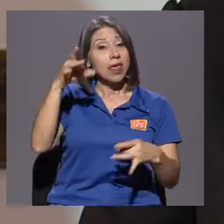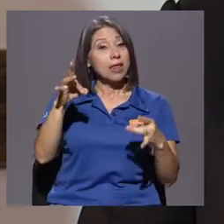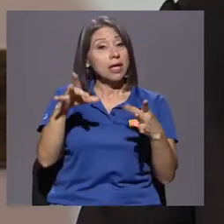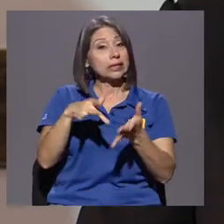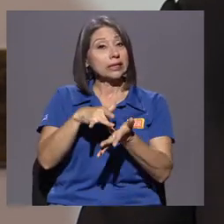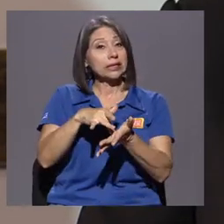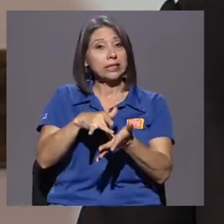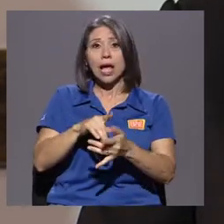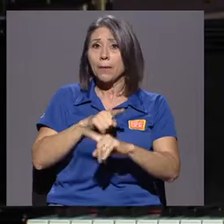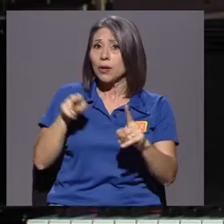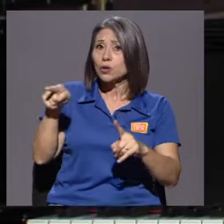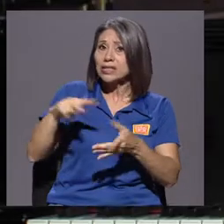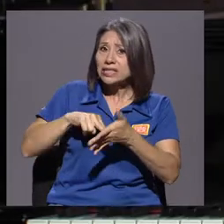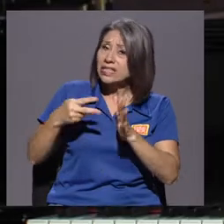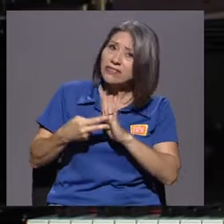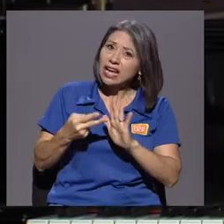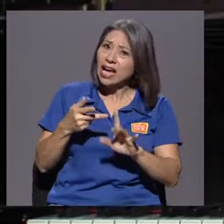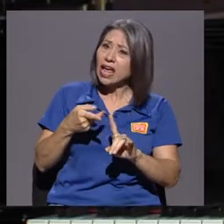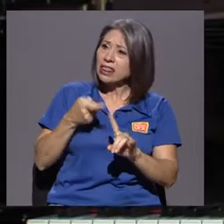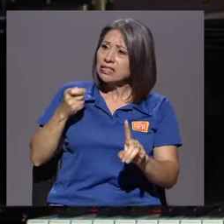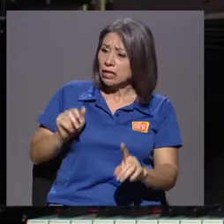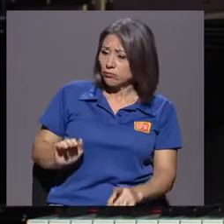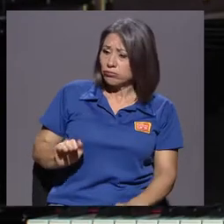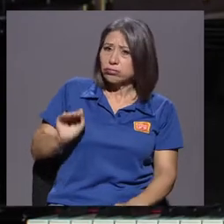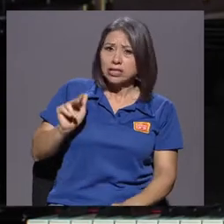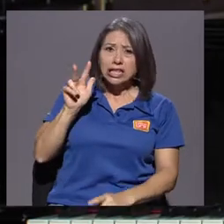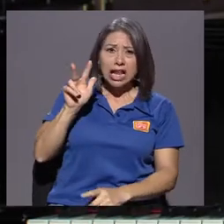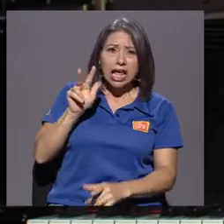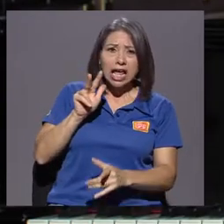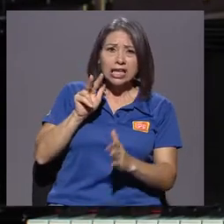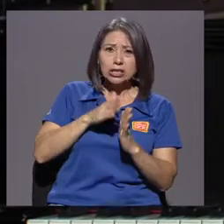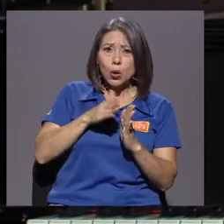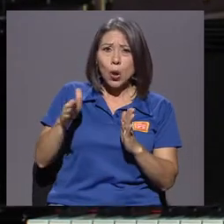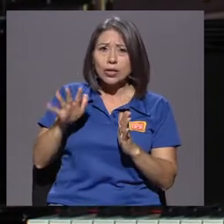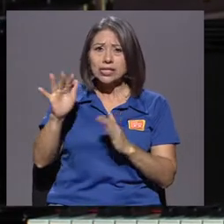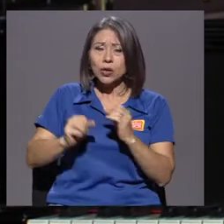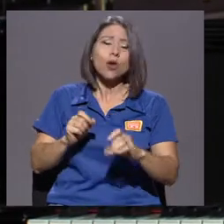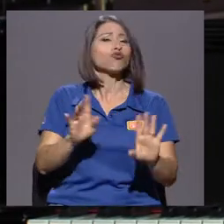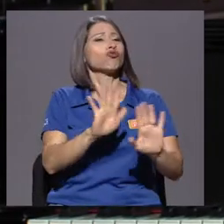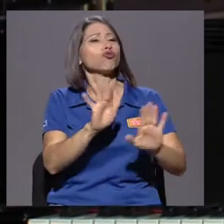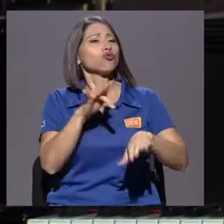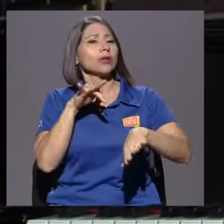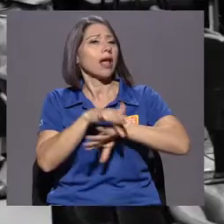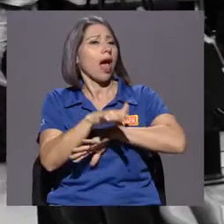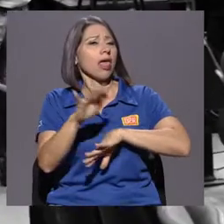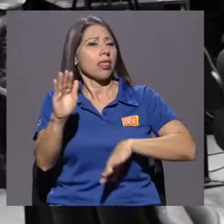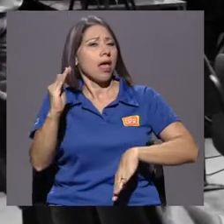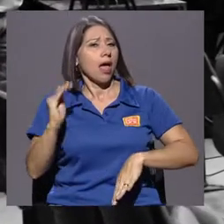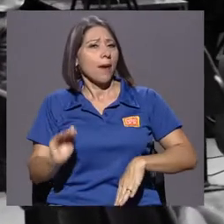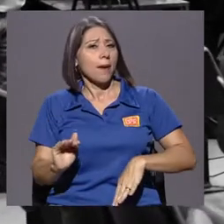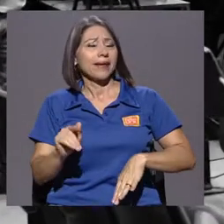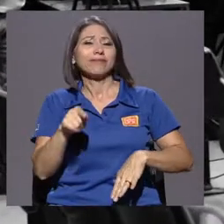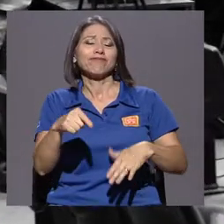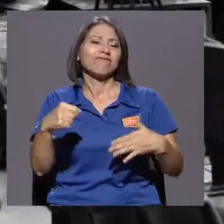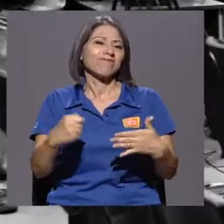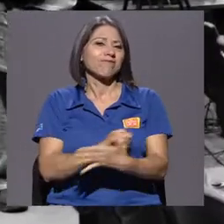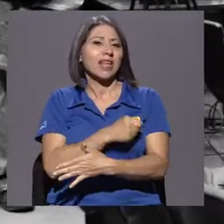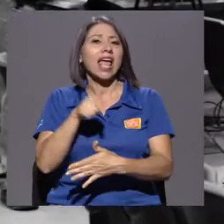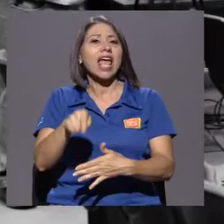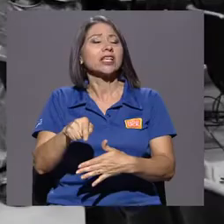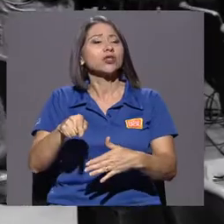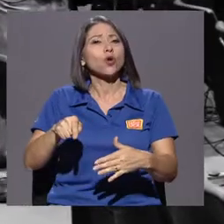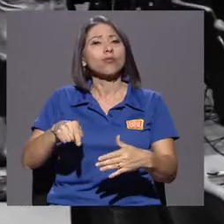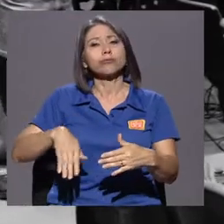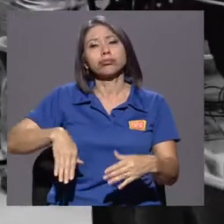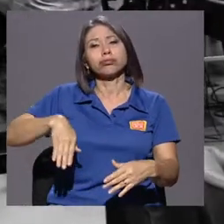muy temprana no mirad mira y no tan temprana querido amigo por desgracia eso duró hasta hasta la